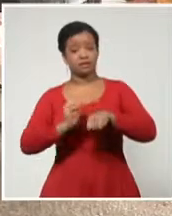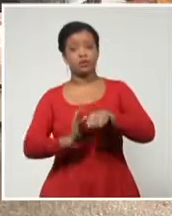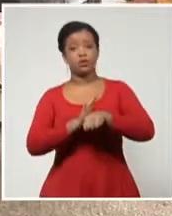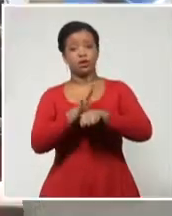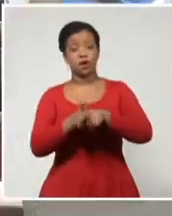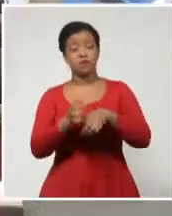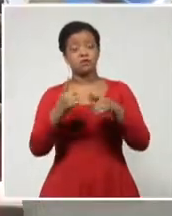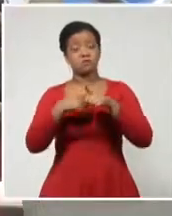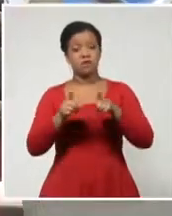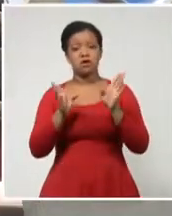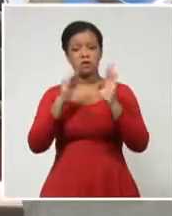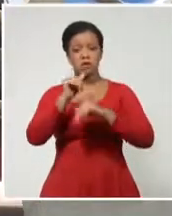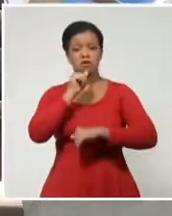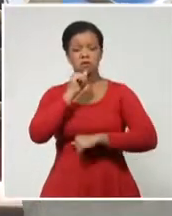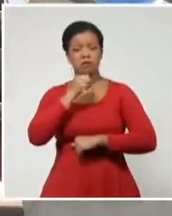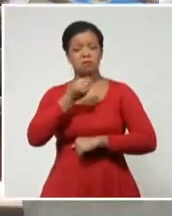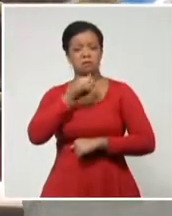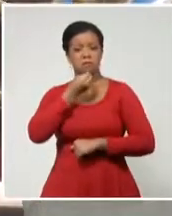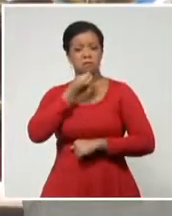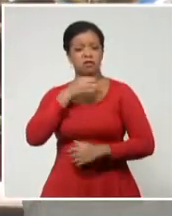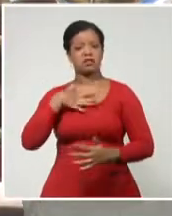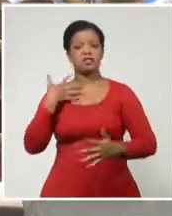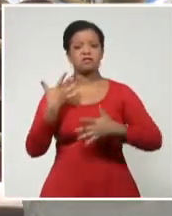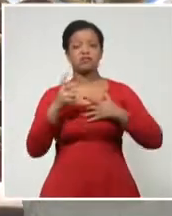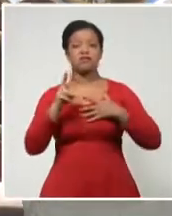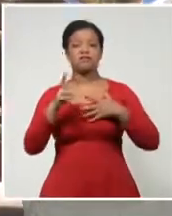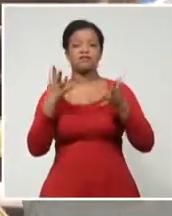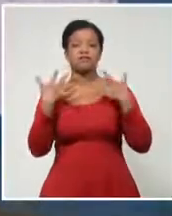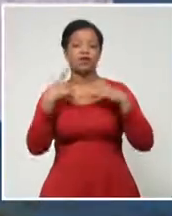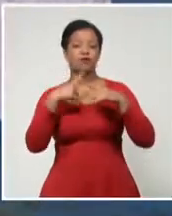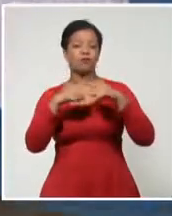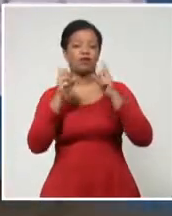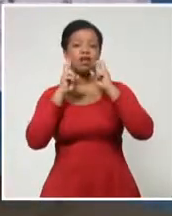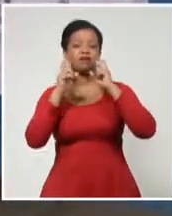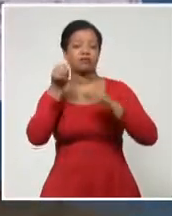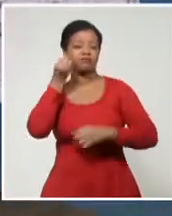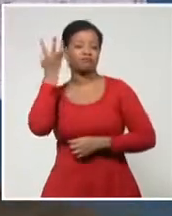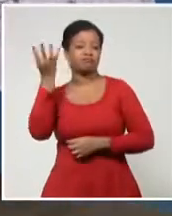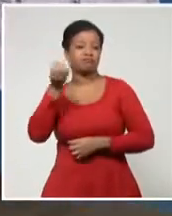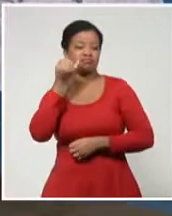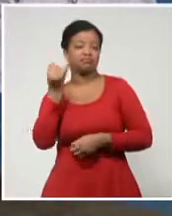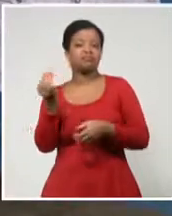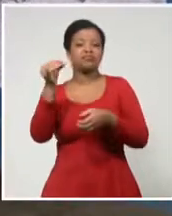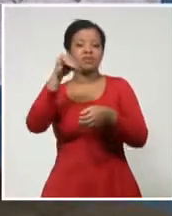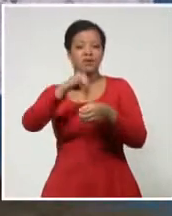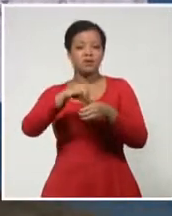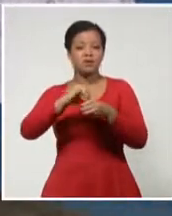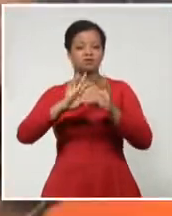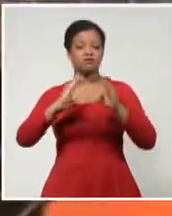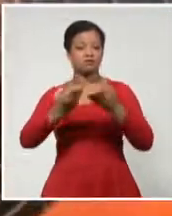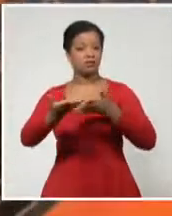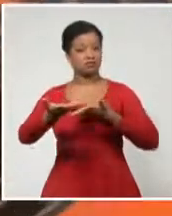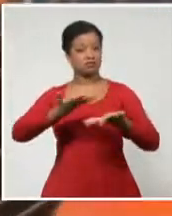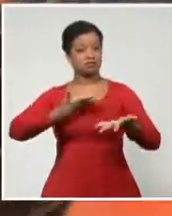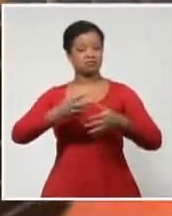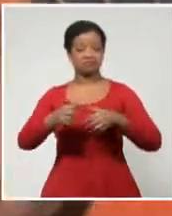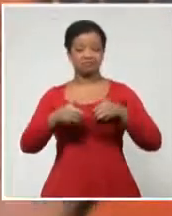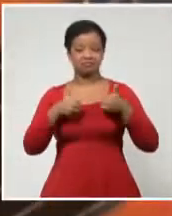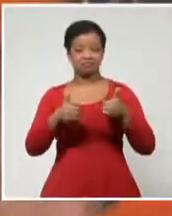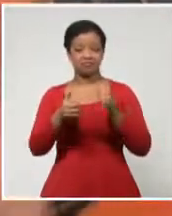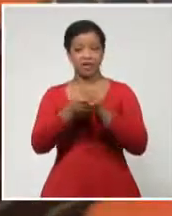sin dudas podrá disfrutar de un verano por la vida más creativo, inclusivo y de total esparcimiento.